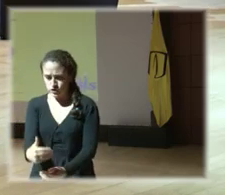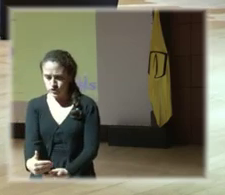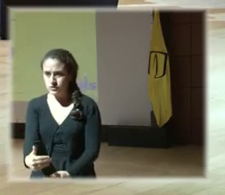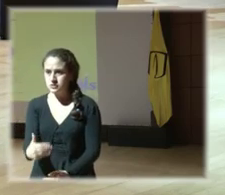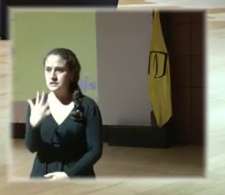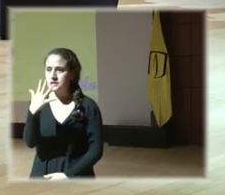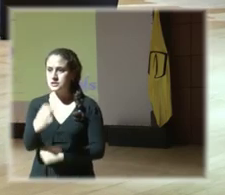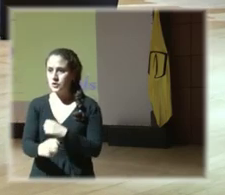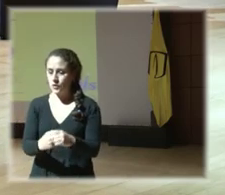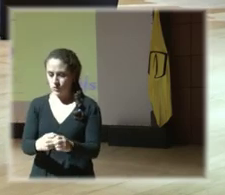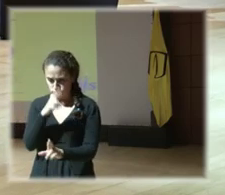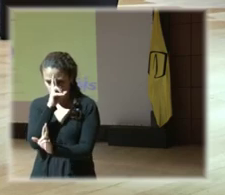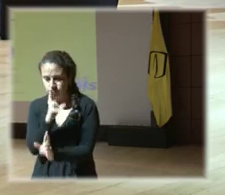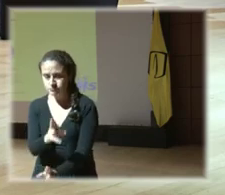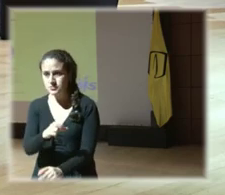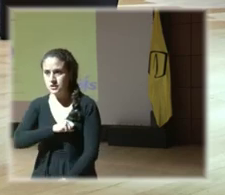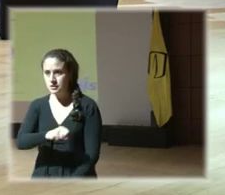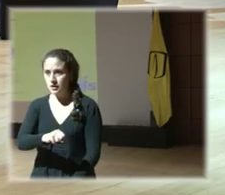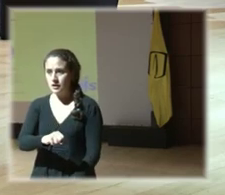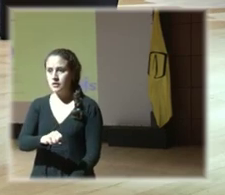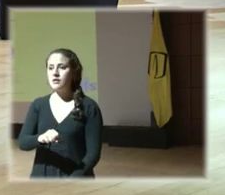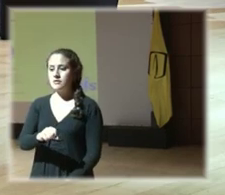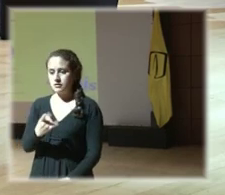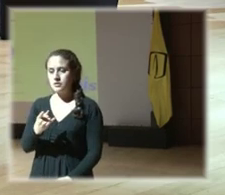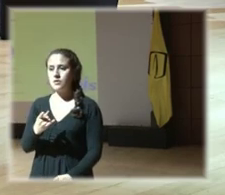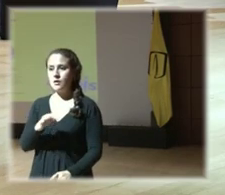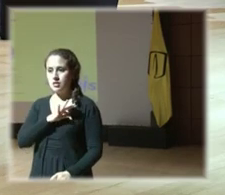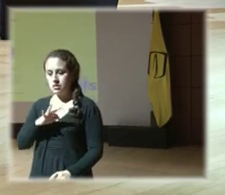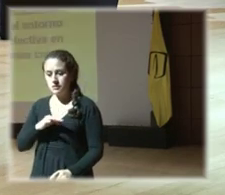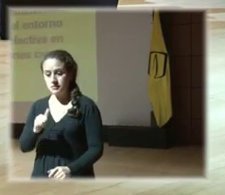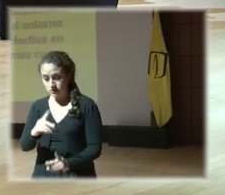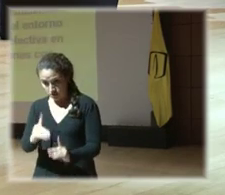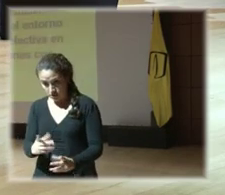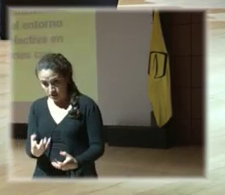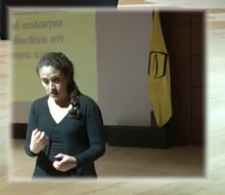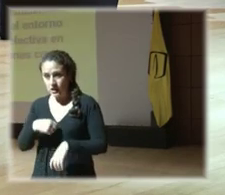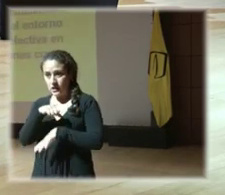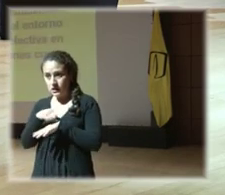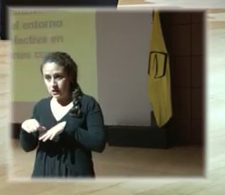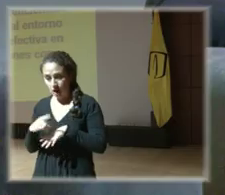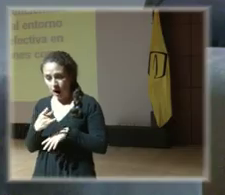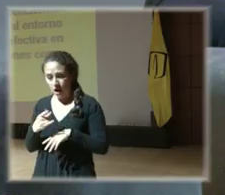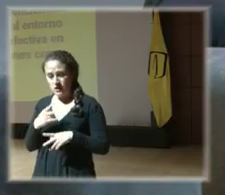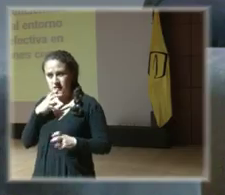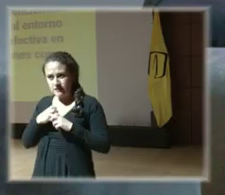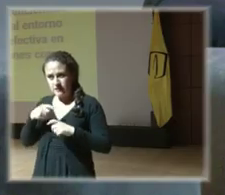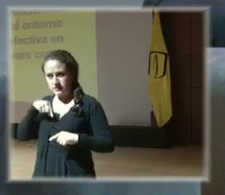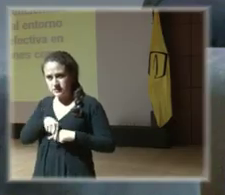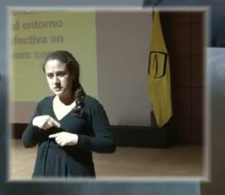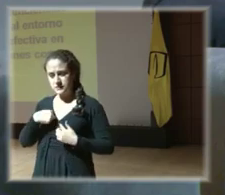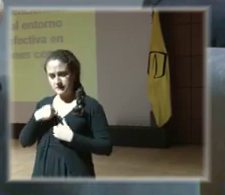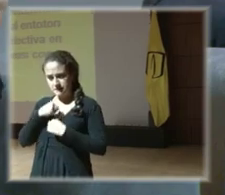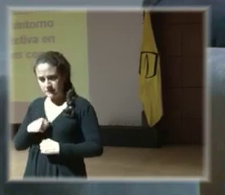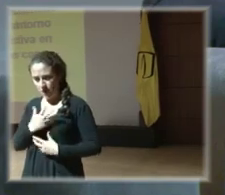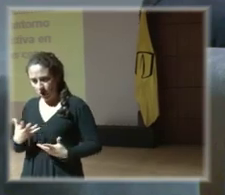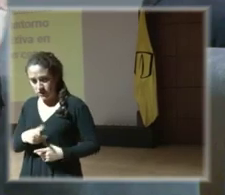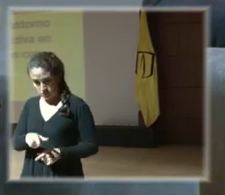de 5 años a consentir a tratamientos quirúrgicos que sean muy invasivos a su persona.